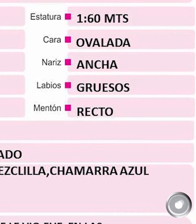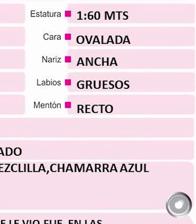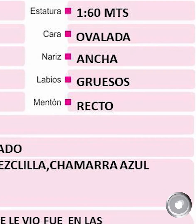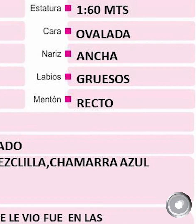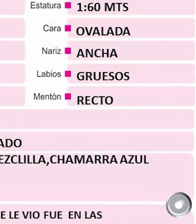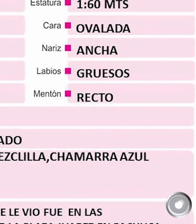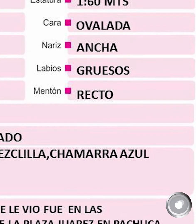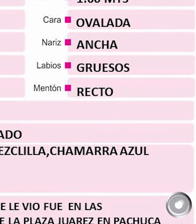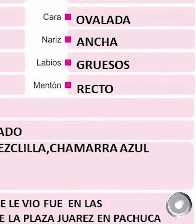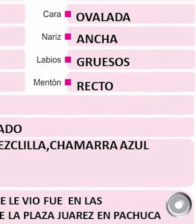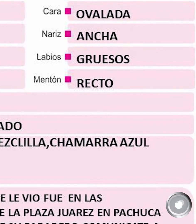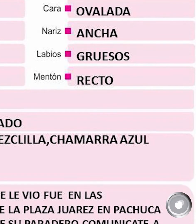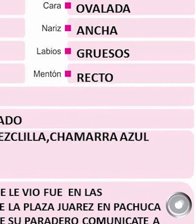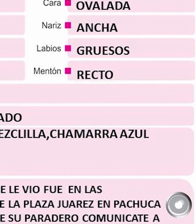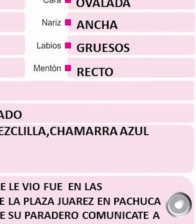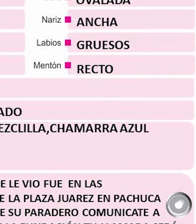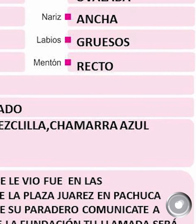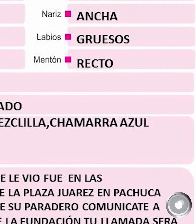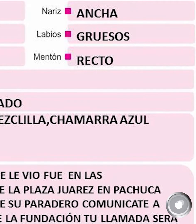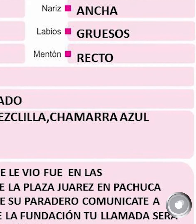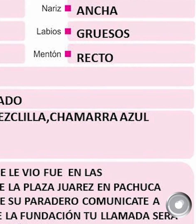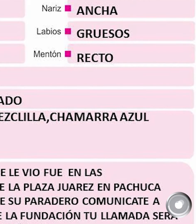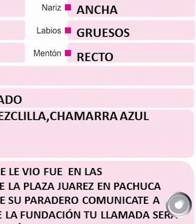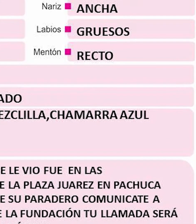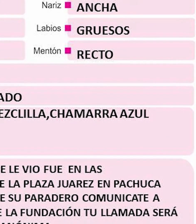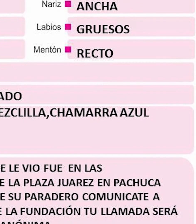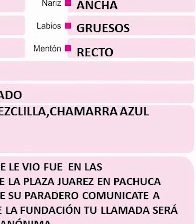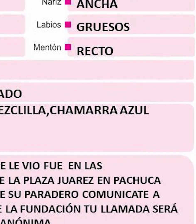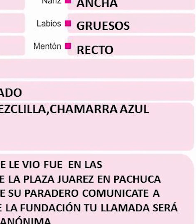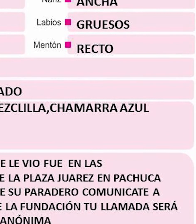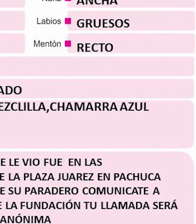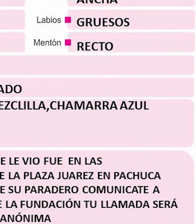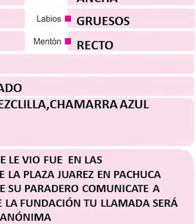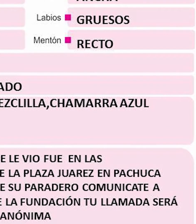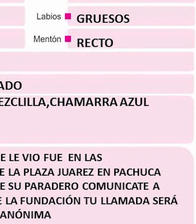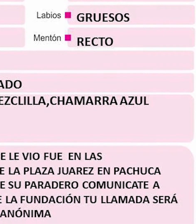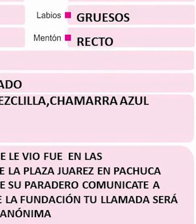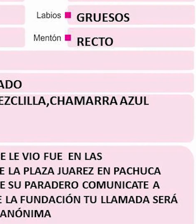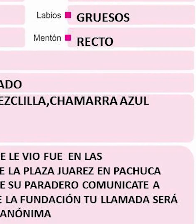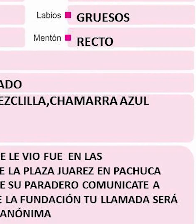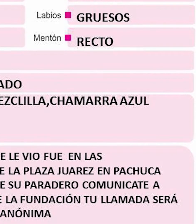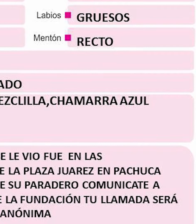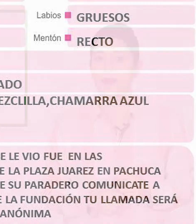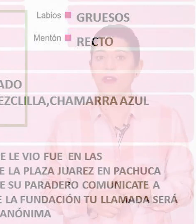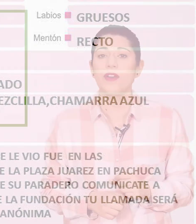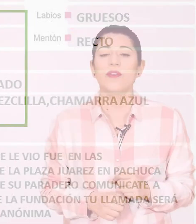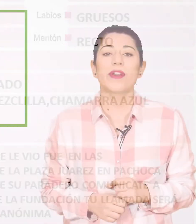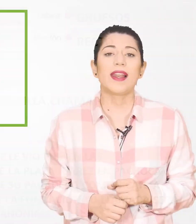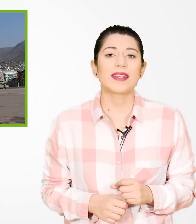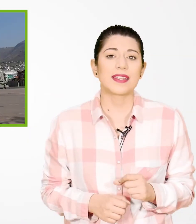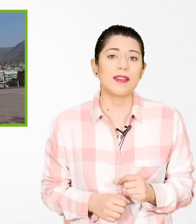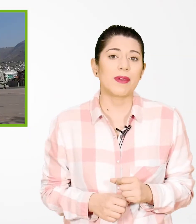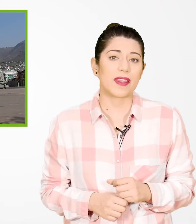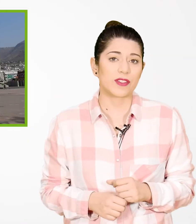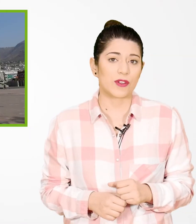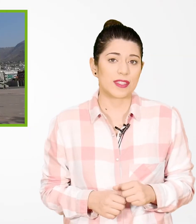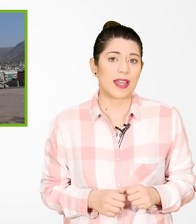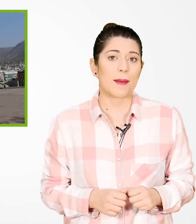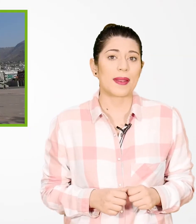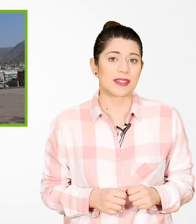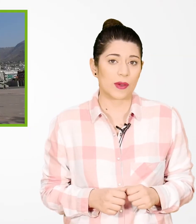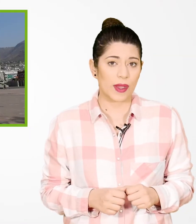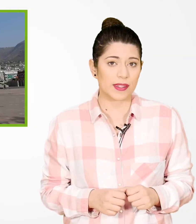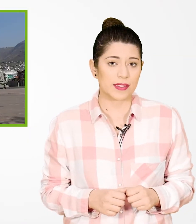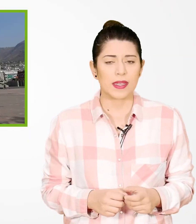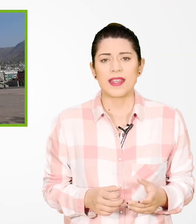La asociación Sonrisas Perdidas emitió una ficha de datos en la que indica que la última vez que se le vio fue en las inmediaciones